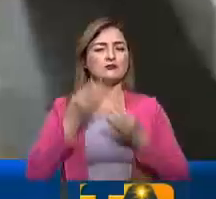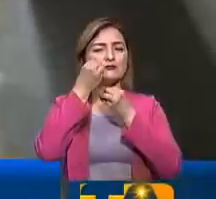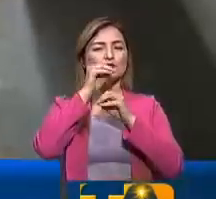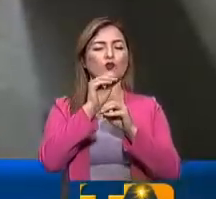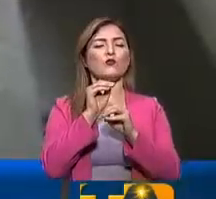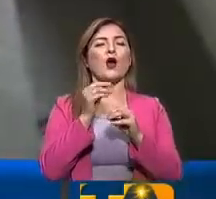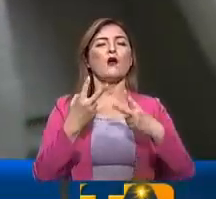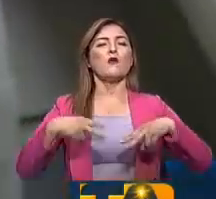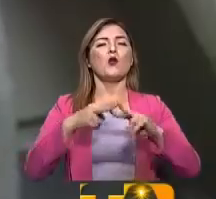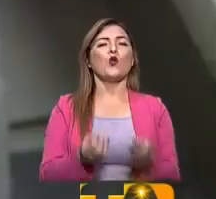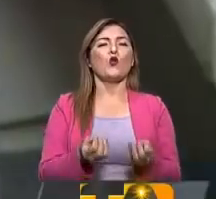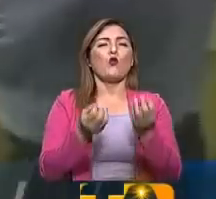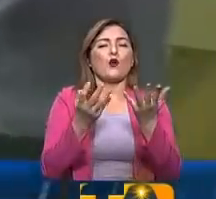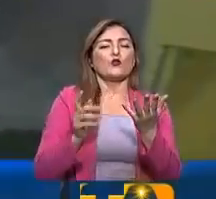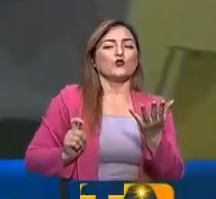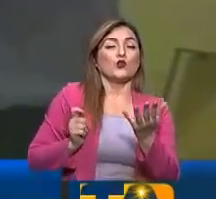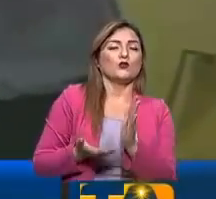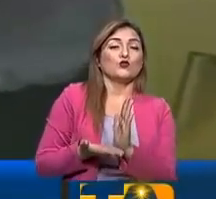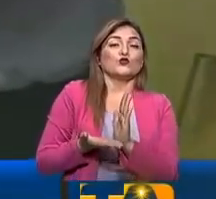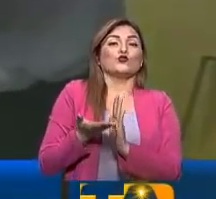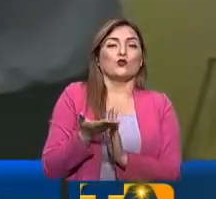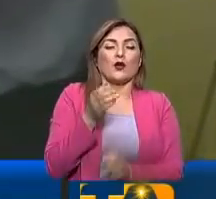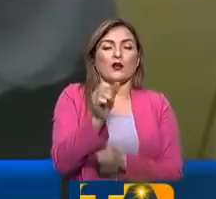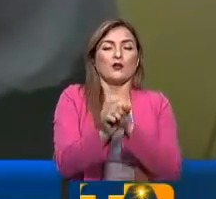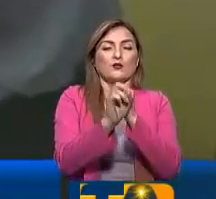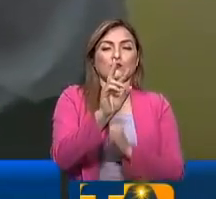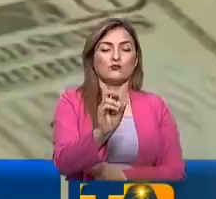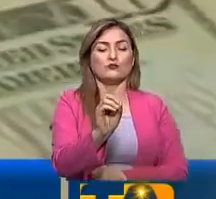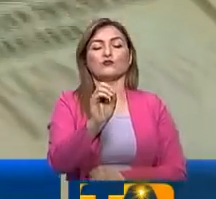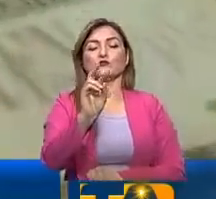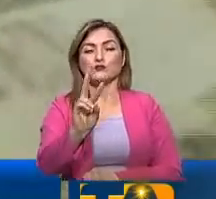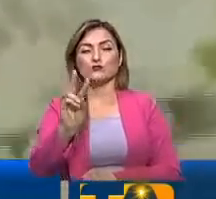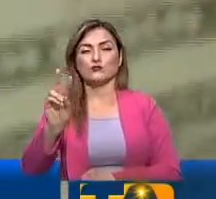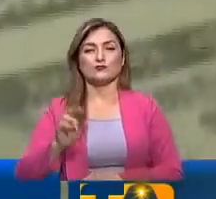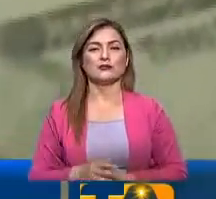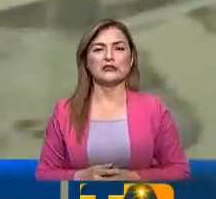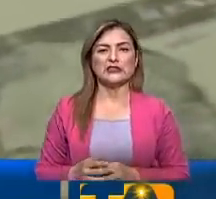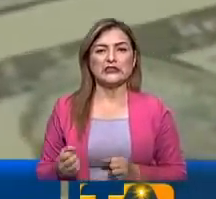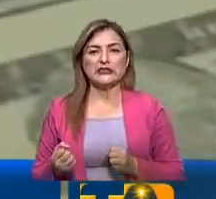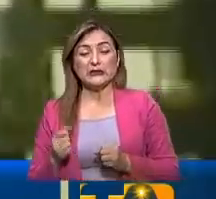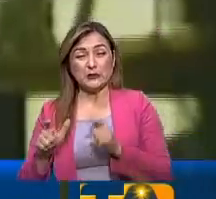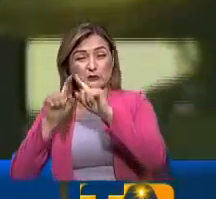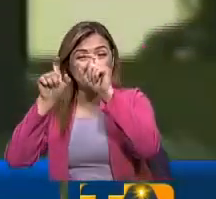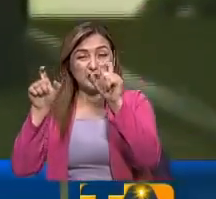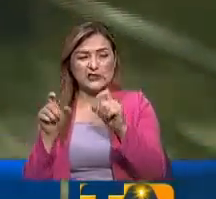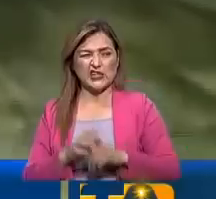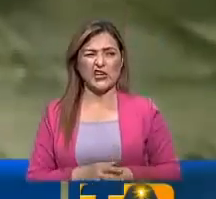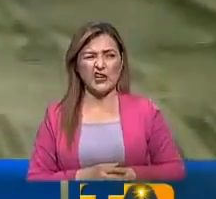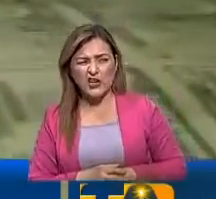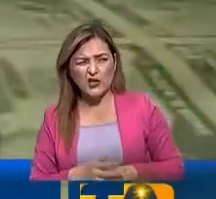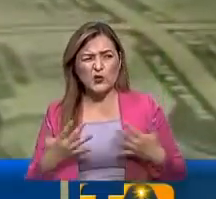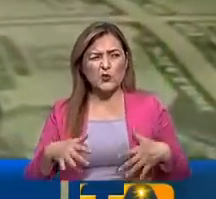que regirá a partir de 2022. Hay expectativa, pues representantes de empleadores y trabajadores han conocido de un posible incremento